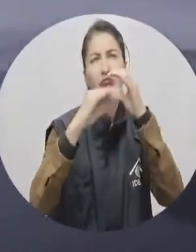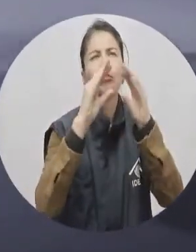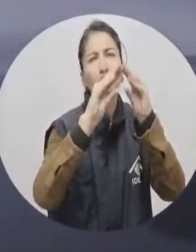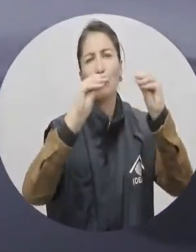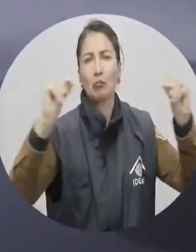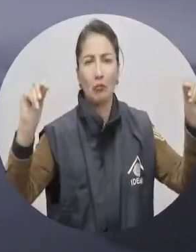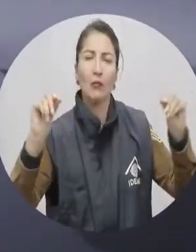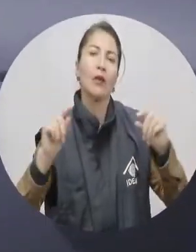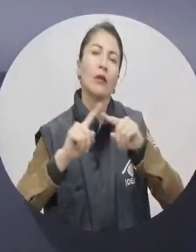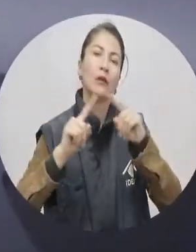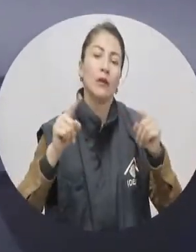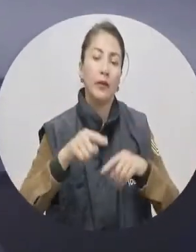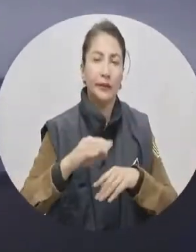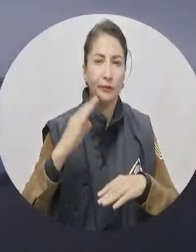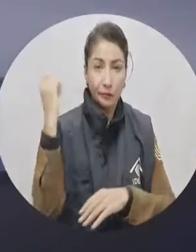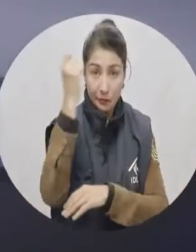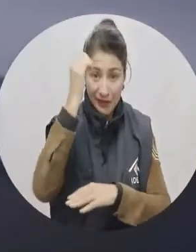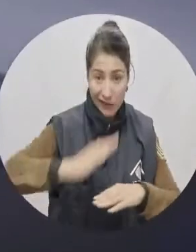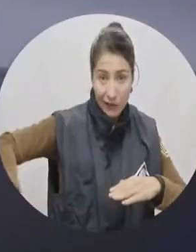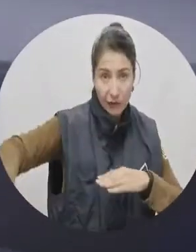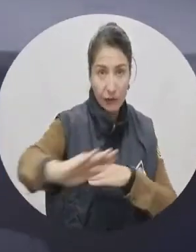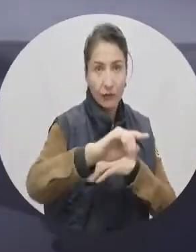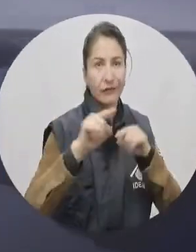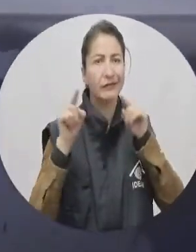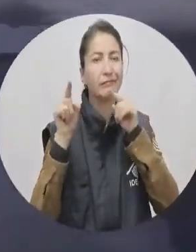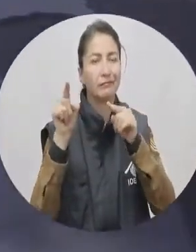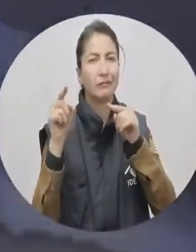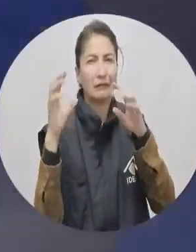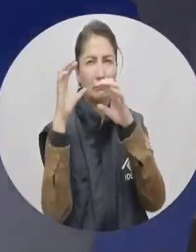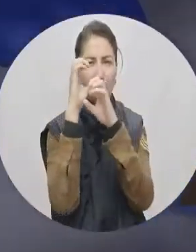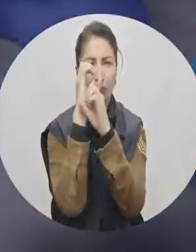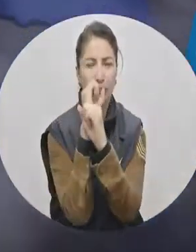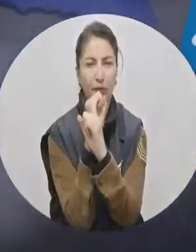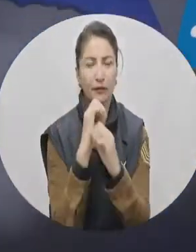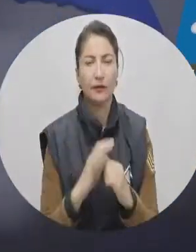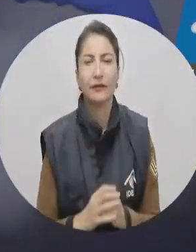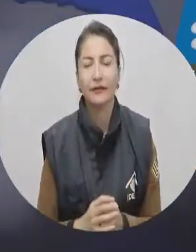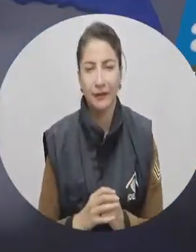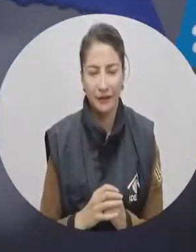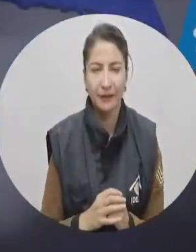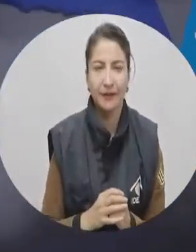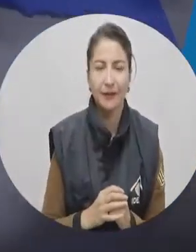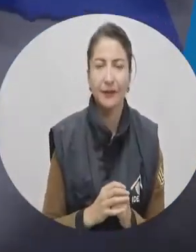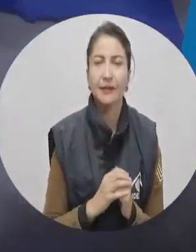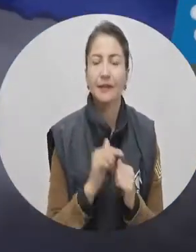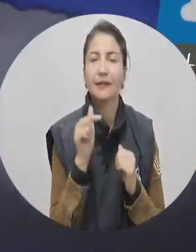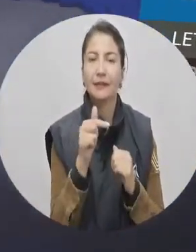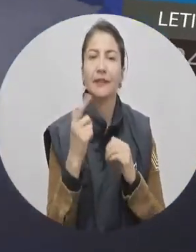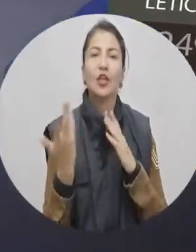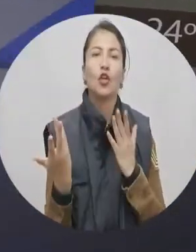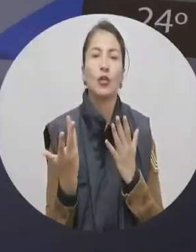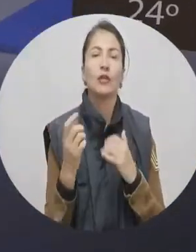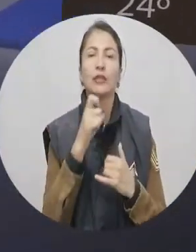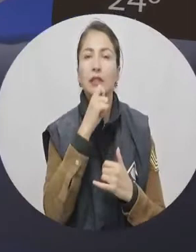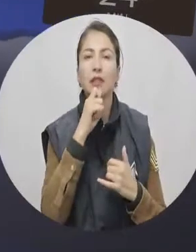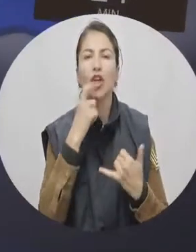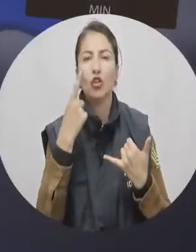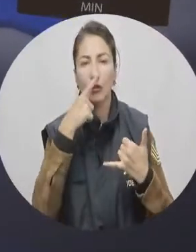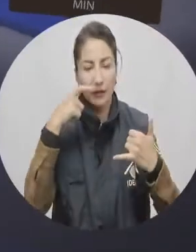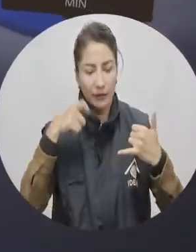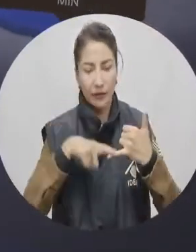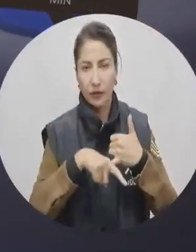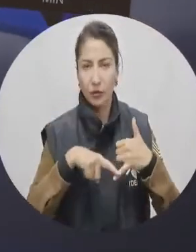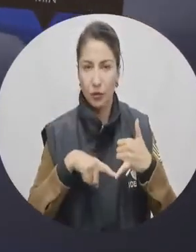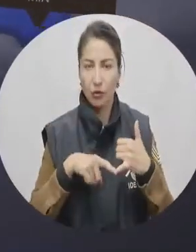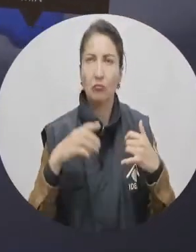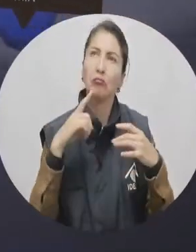en el piedemonte del Meta. Allí habrá cielo encapotado. El tiempo también será seco en la Amazonía. Solo se calcula que